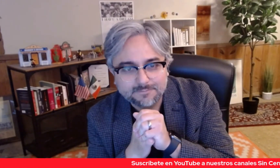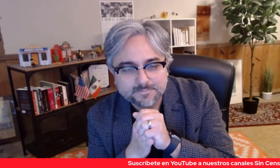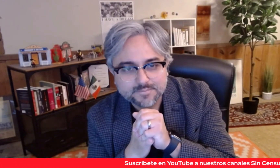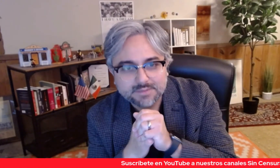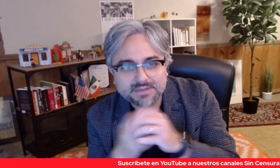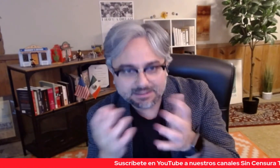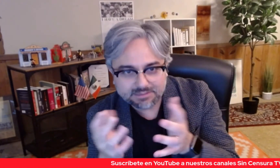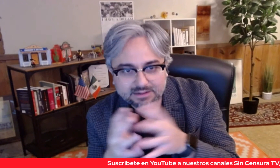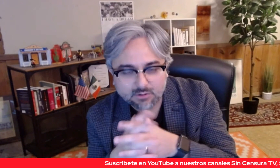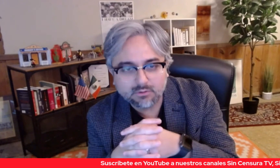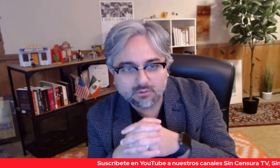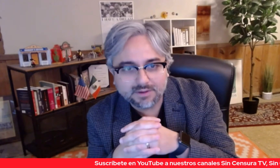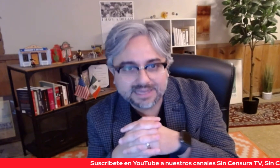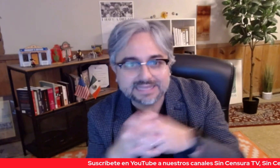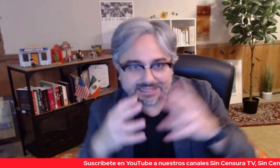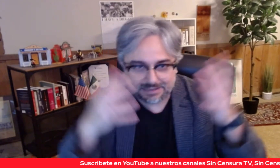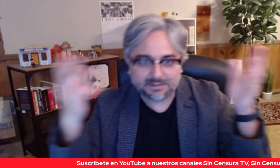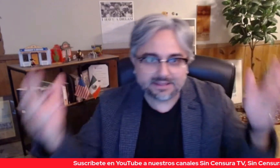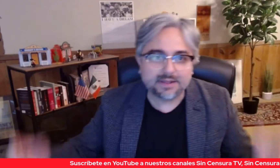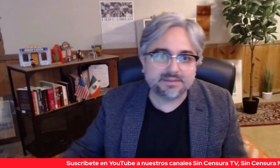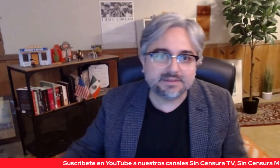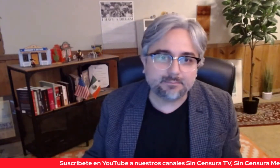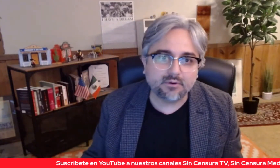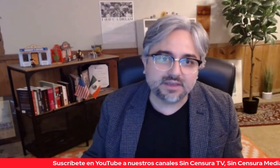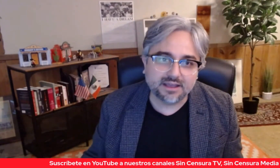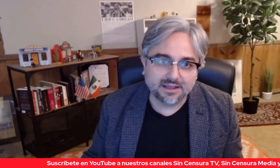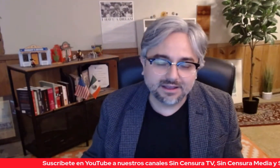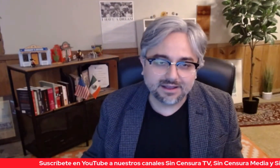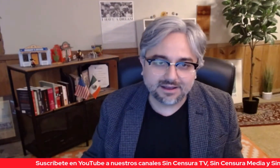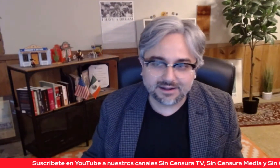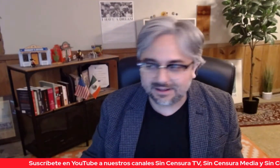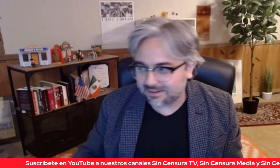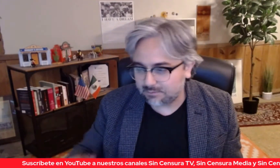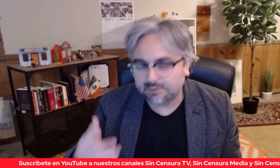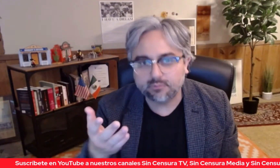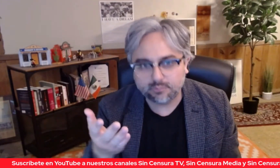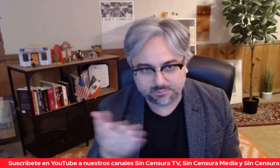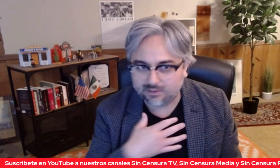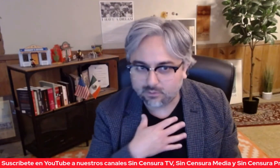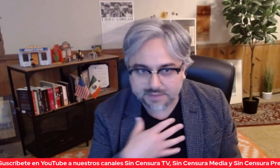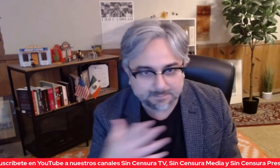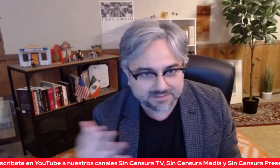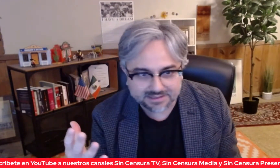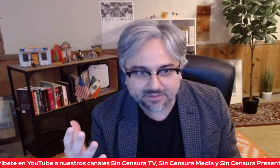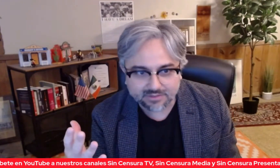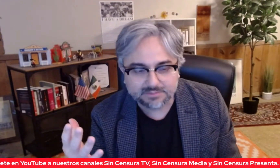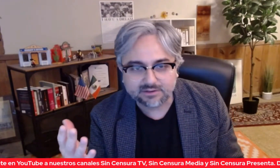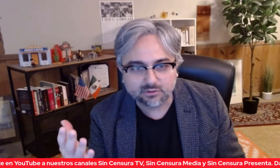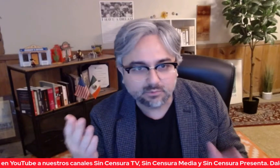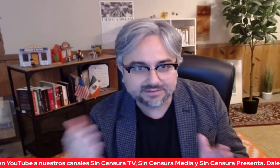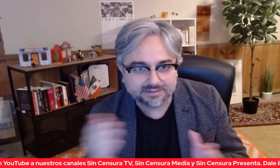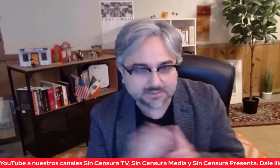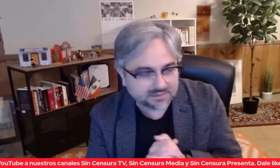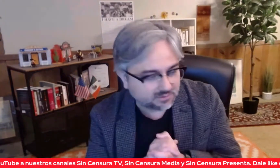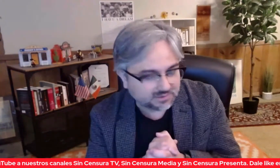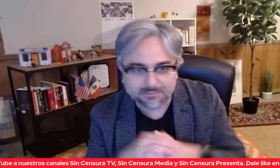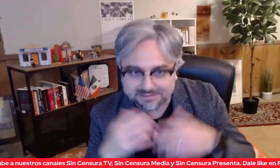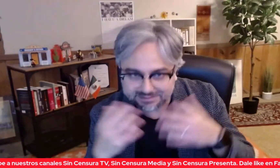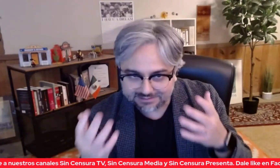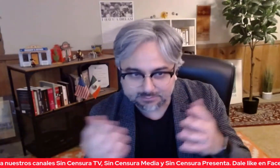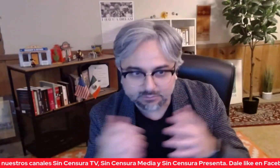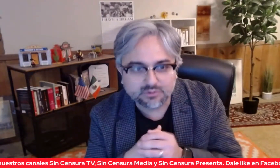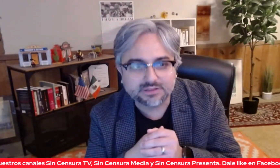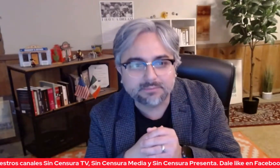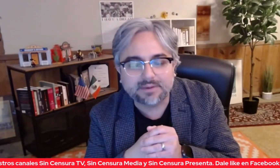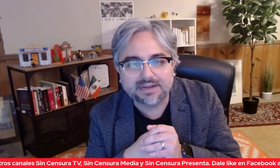Moral. Mire cómo hay gente que verdaderamente apoya a Alejandra del Moral. Se lo voy a pedir a don David que nos ponga ese video que le